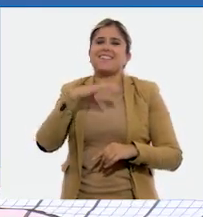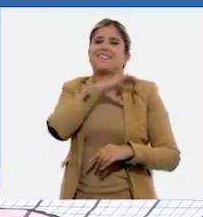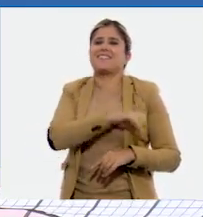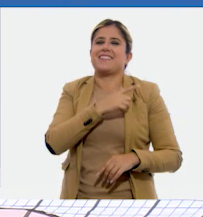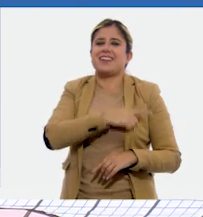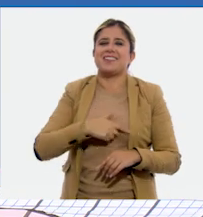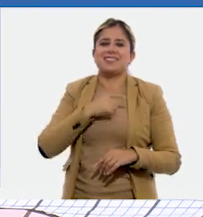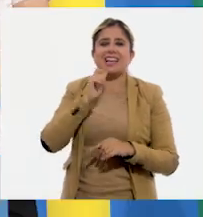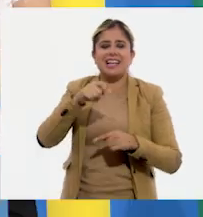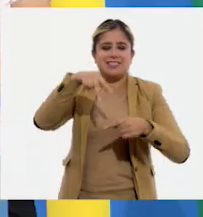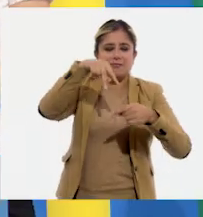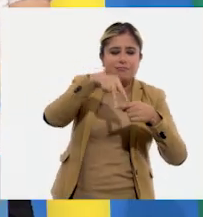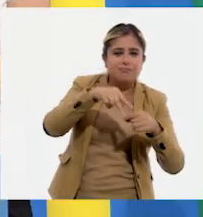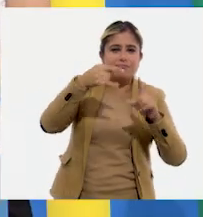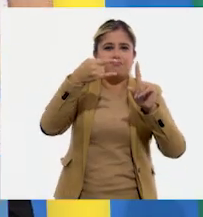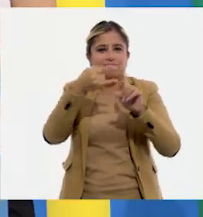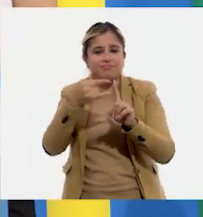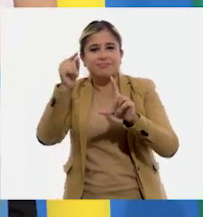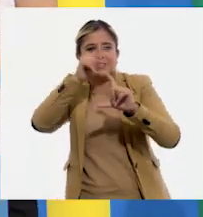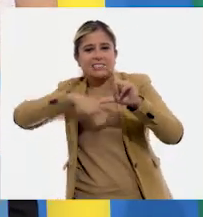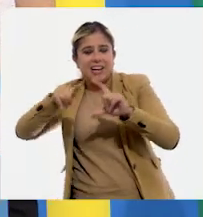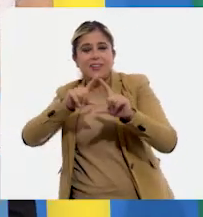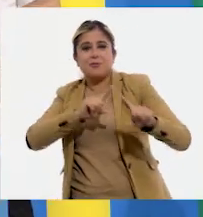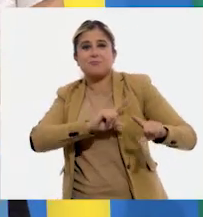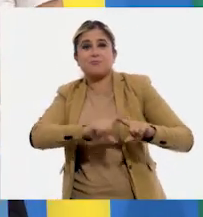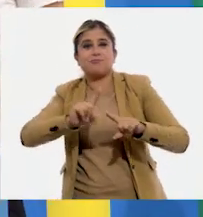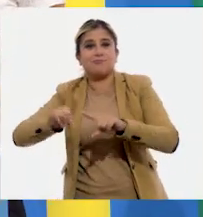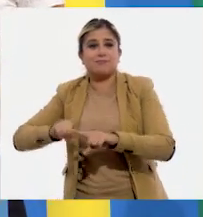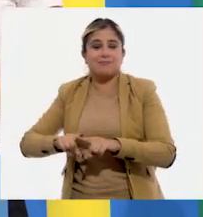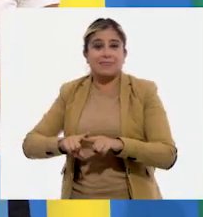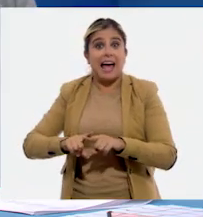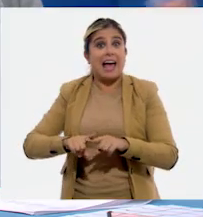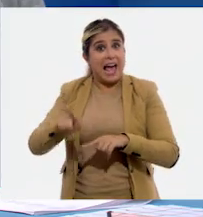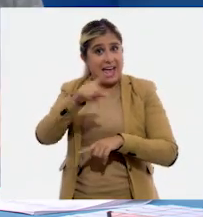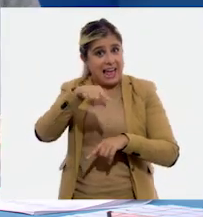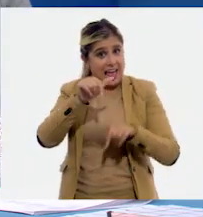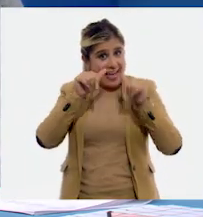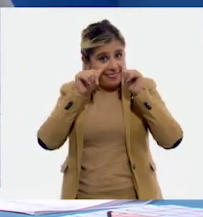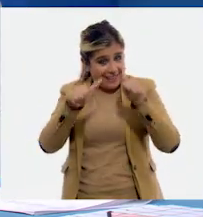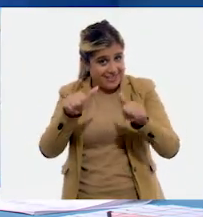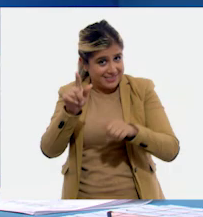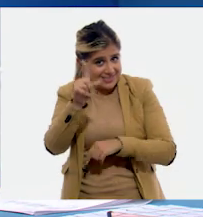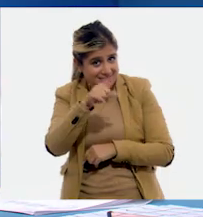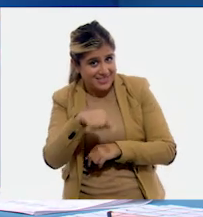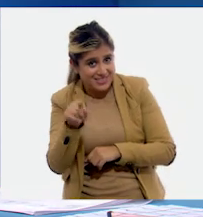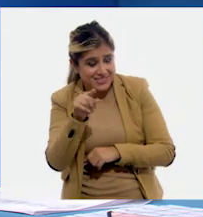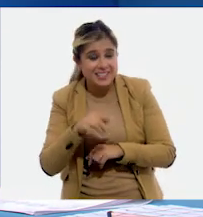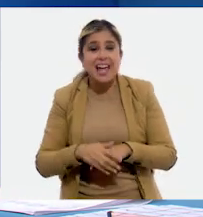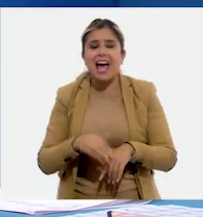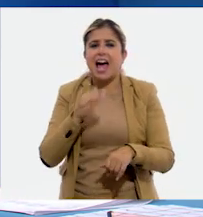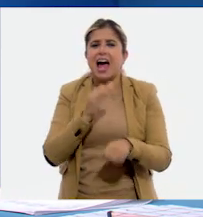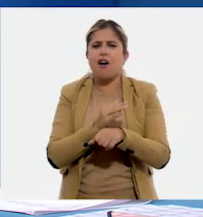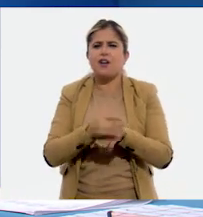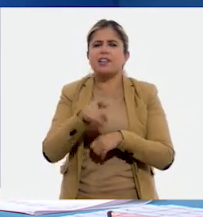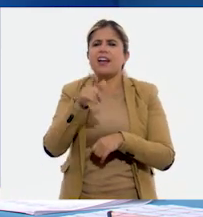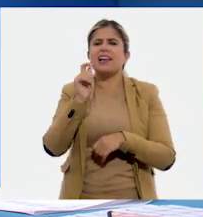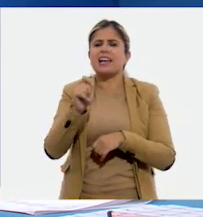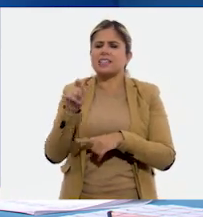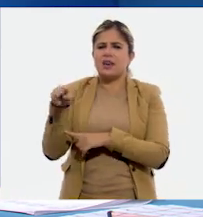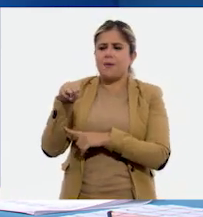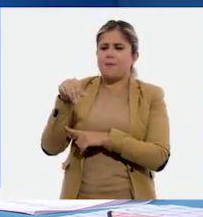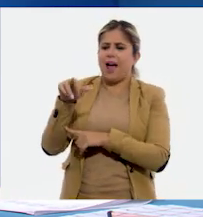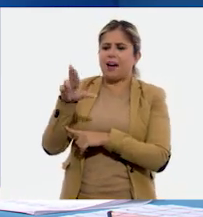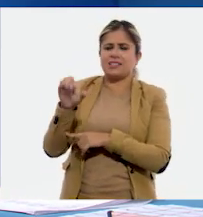geometría! Pongan atención entonces. Bueno, pues les comparto el problema de Doña